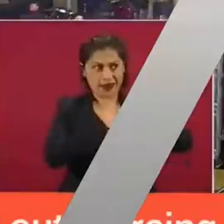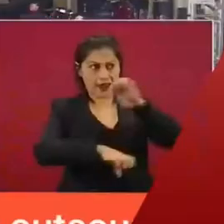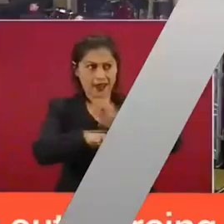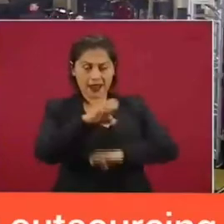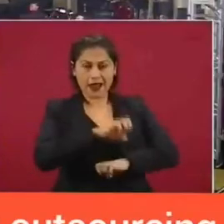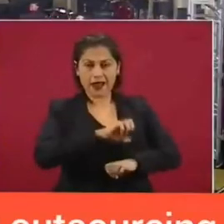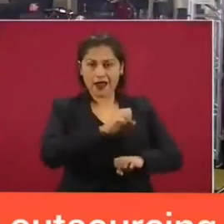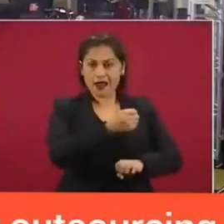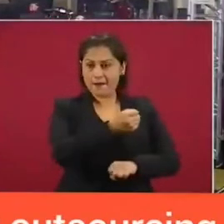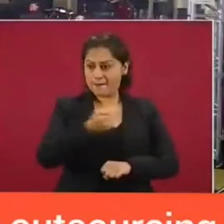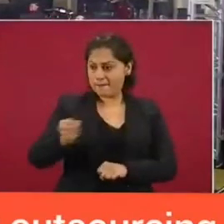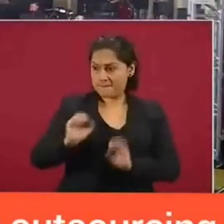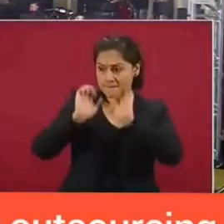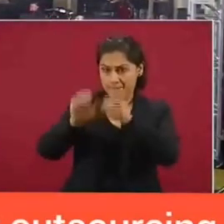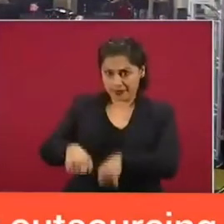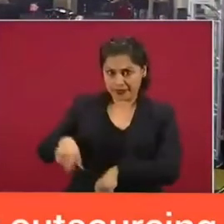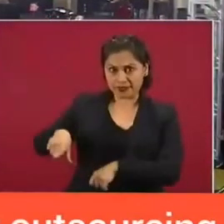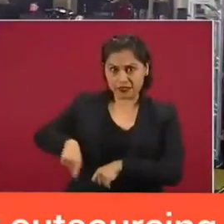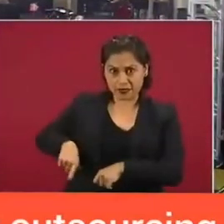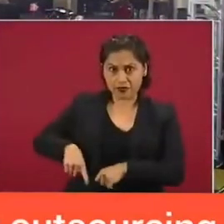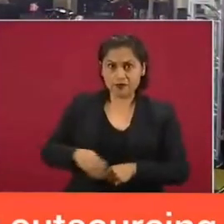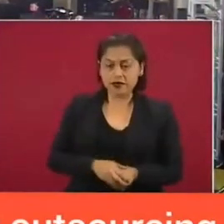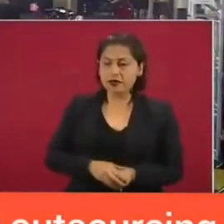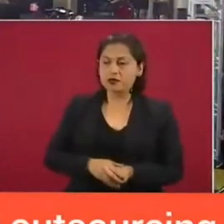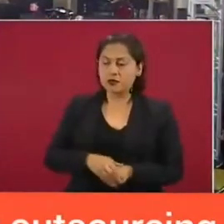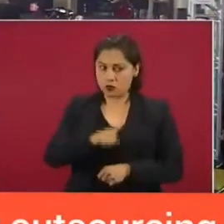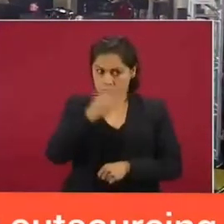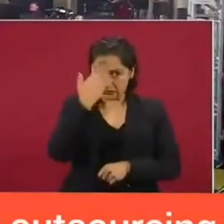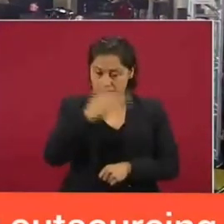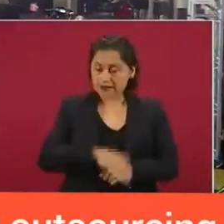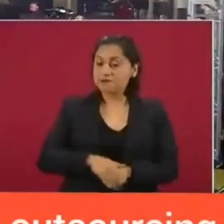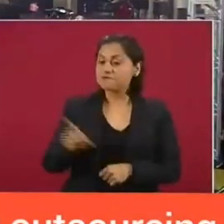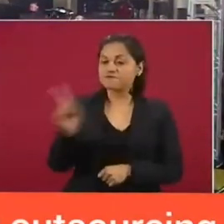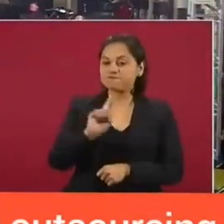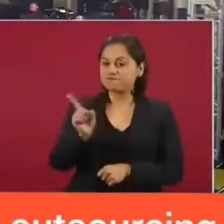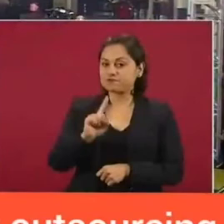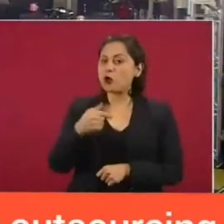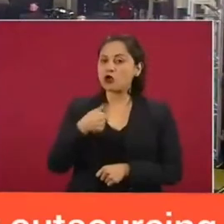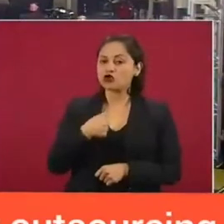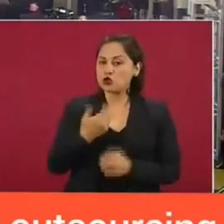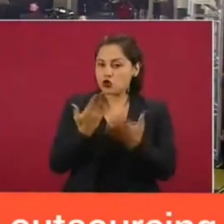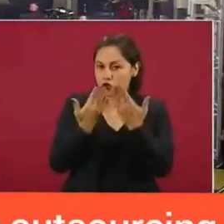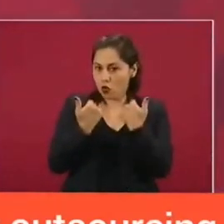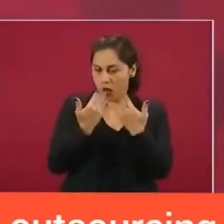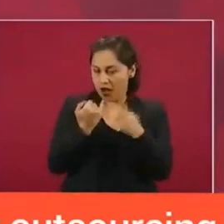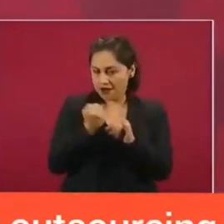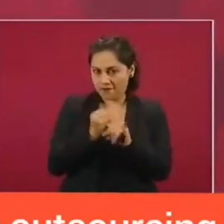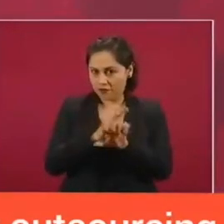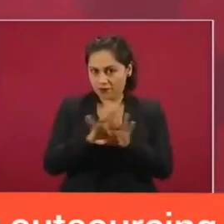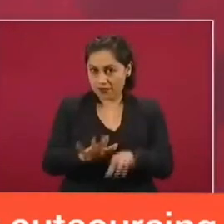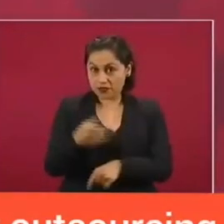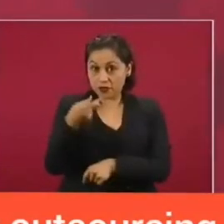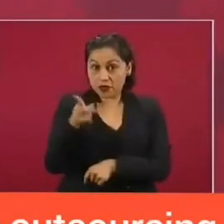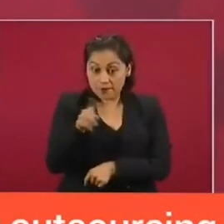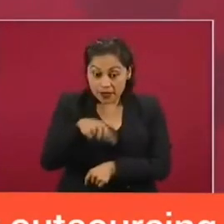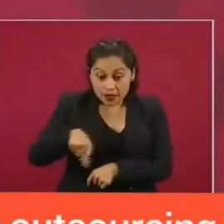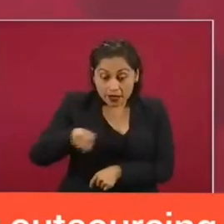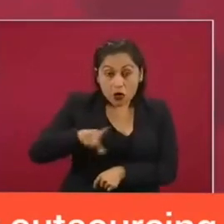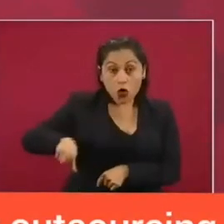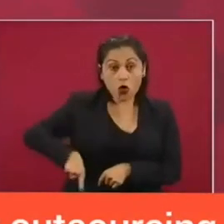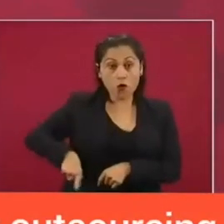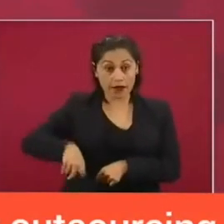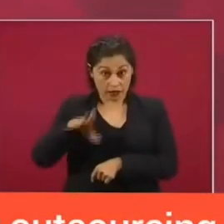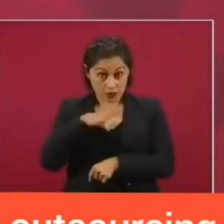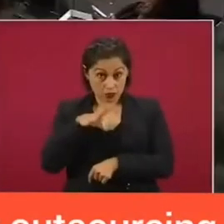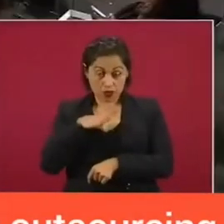¿Tendría contratado? ¿Tendrá la información, presidente? No, no tengo la información, pero donde haya se termina. Por ejemplo, en el caso de maestros